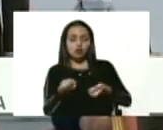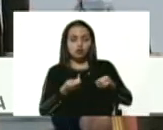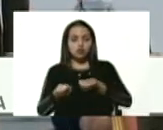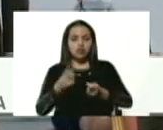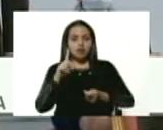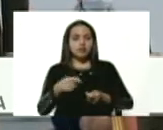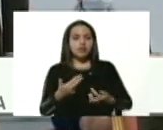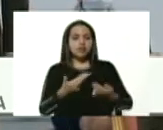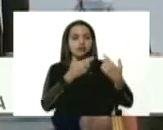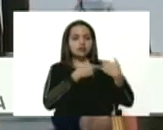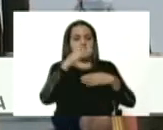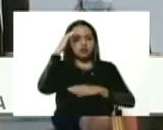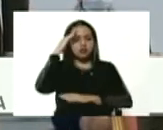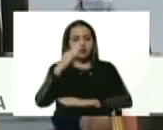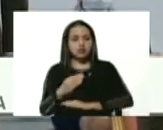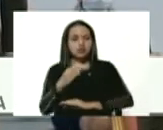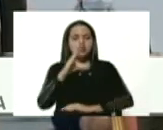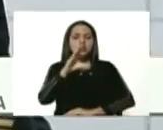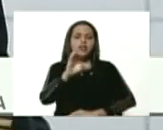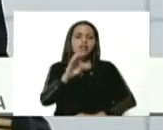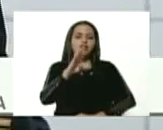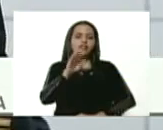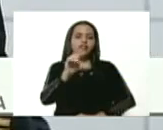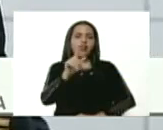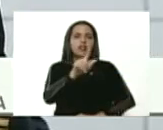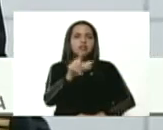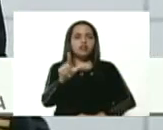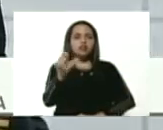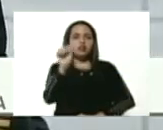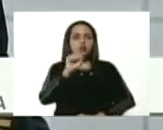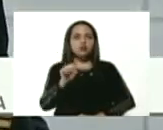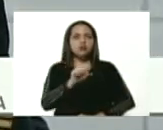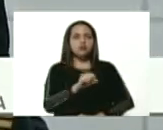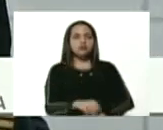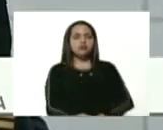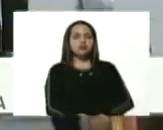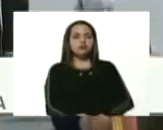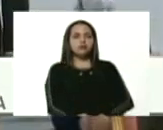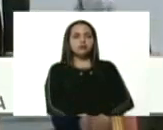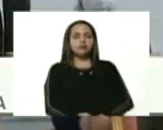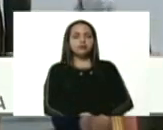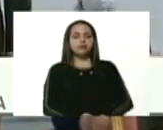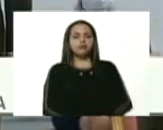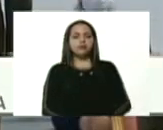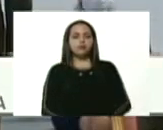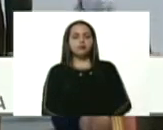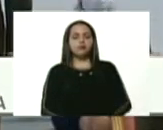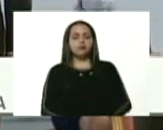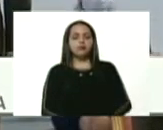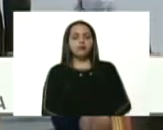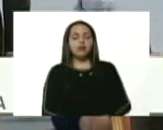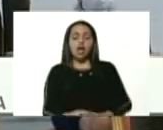comandante, almirante en jefe Remigio Ceballo Hichazo. A todos,